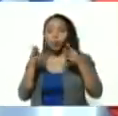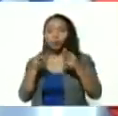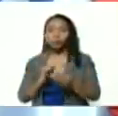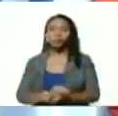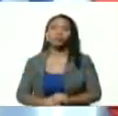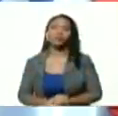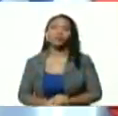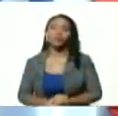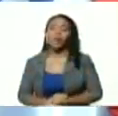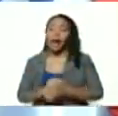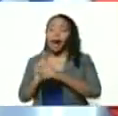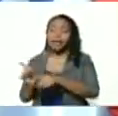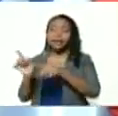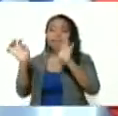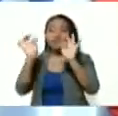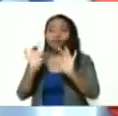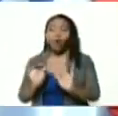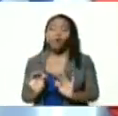En tal sentido,